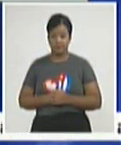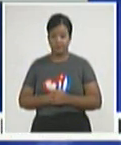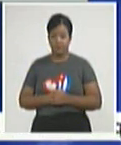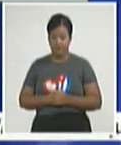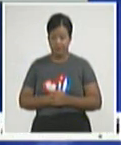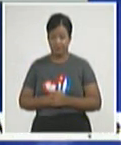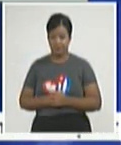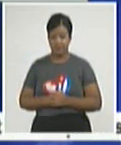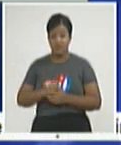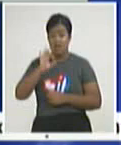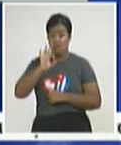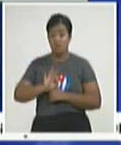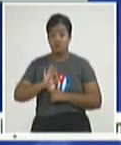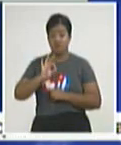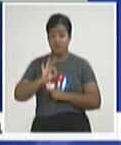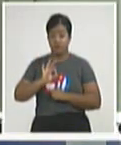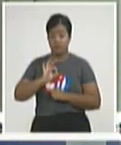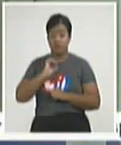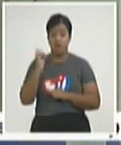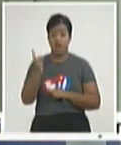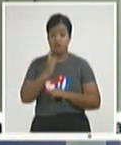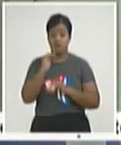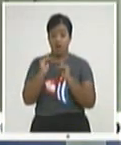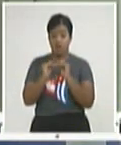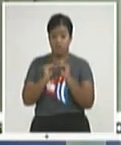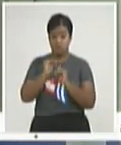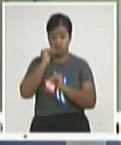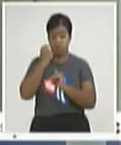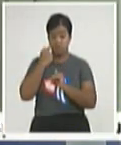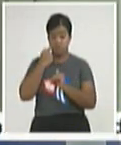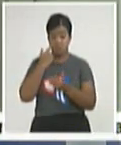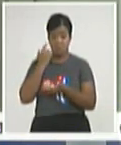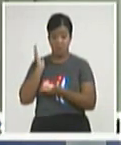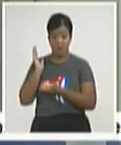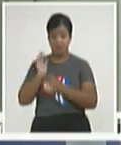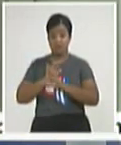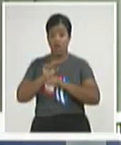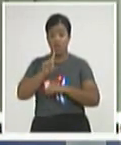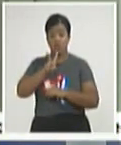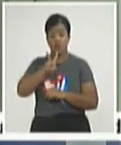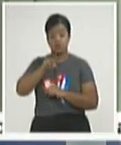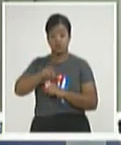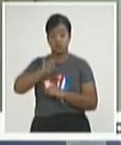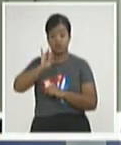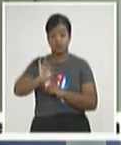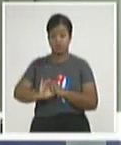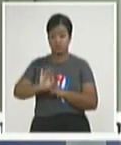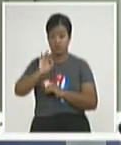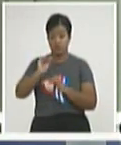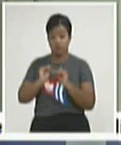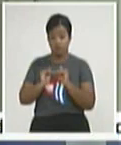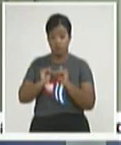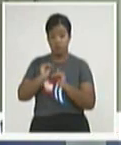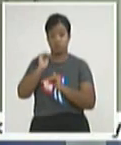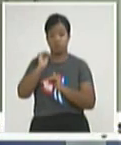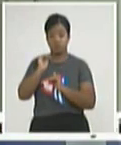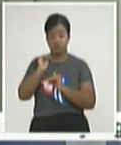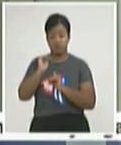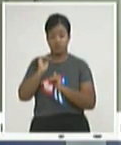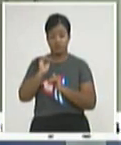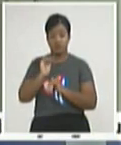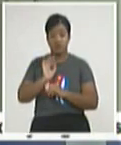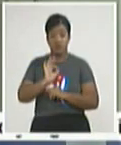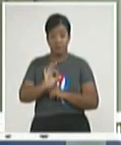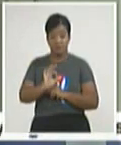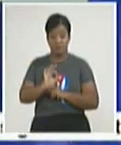nacional, que como ya dije y se puede ver en el gráfico, de 12,7%, discretamente inferior a la del